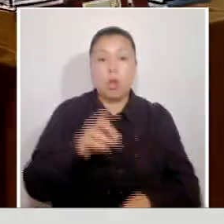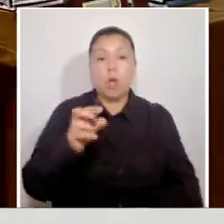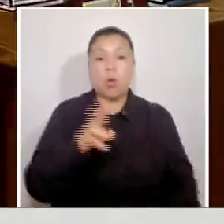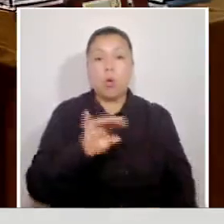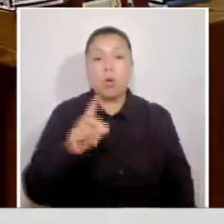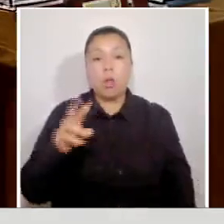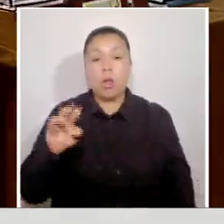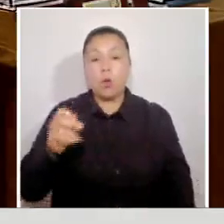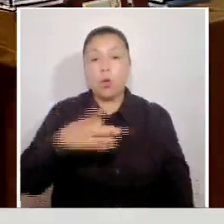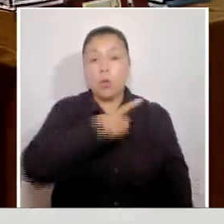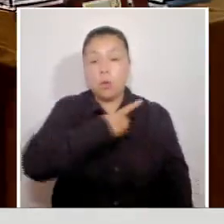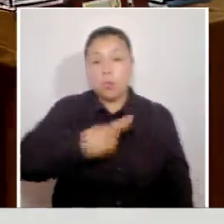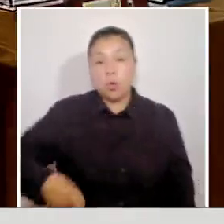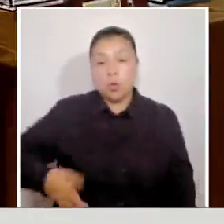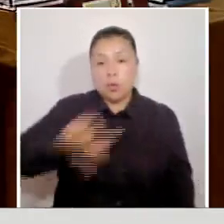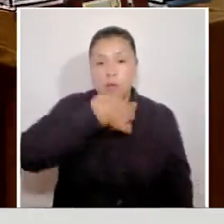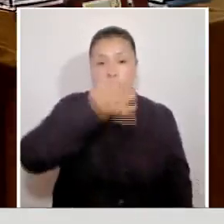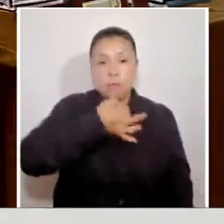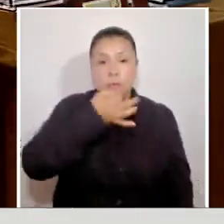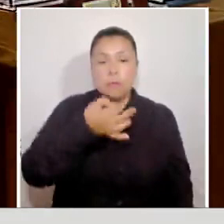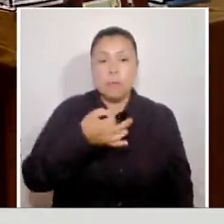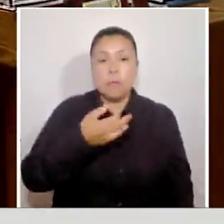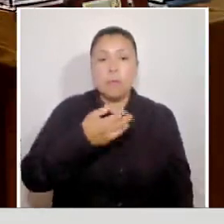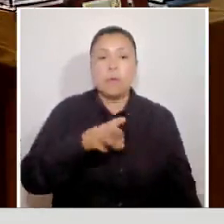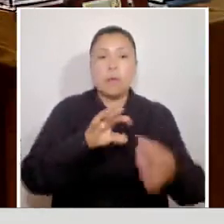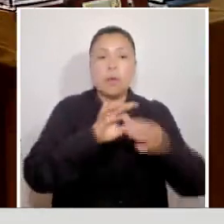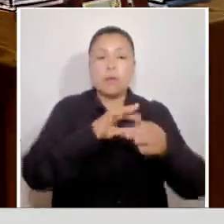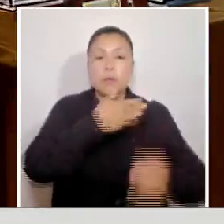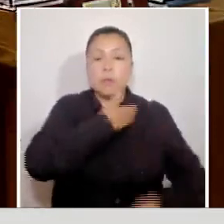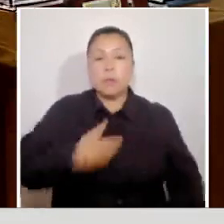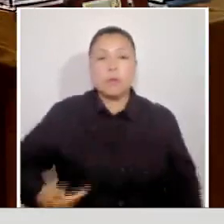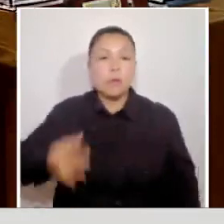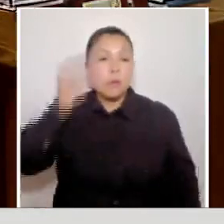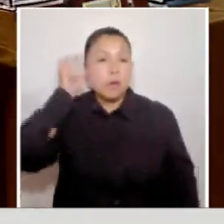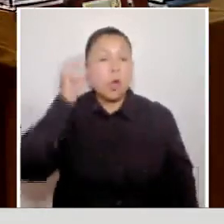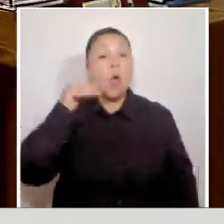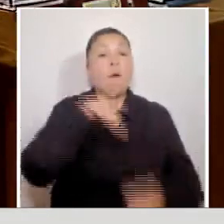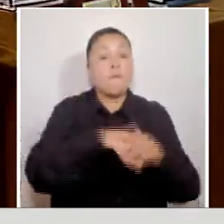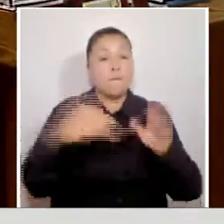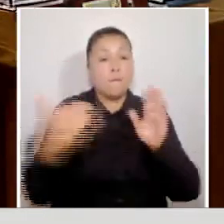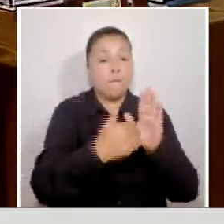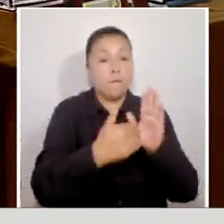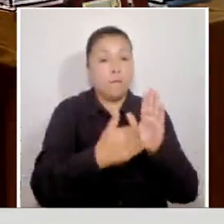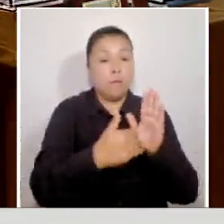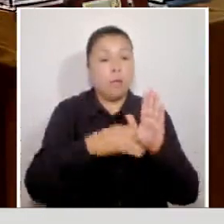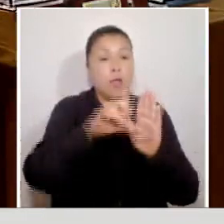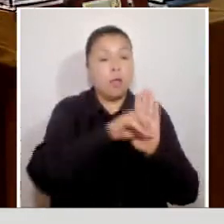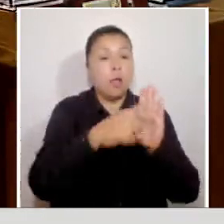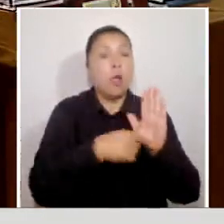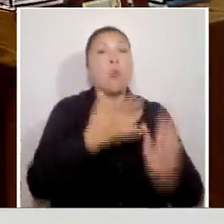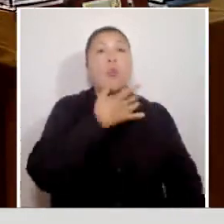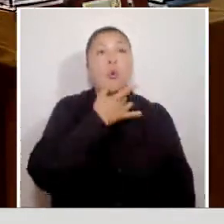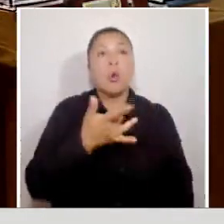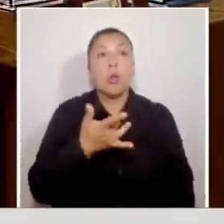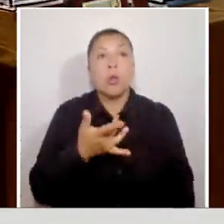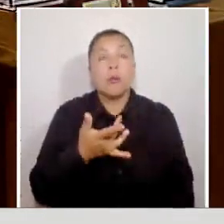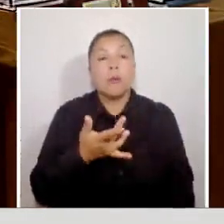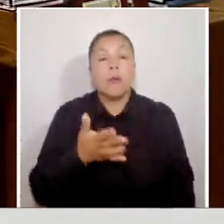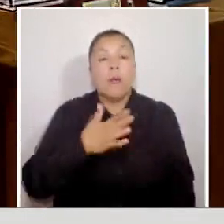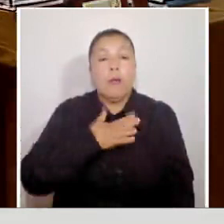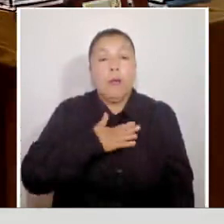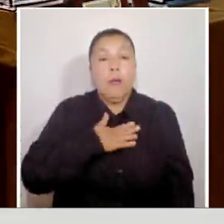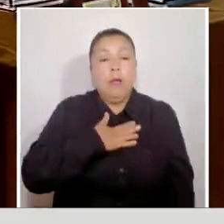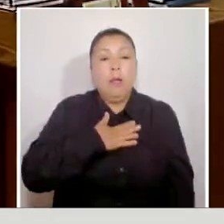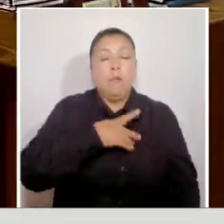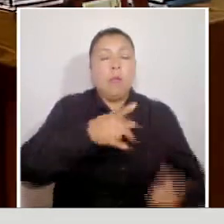diputada presidenta eh voy a votar a favor de de esta ley Porque en mi larga carrera